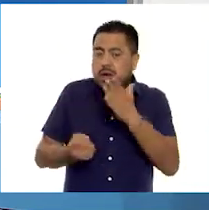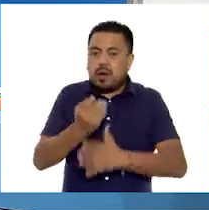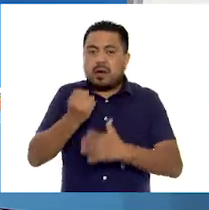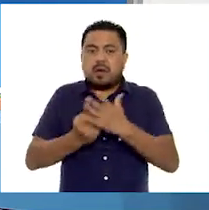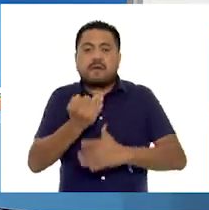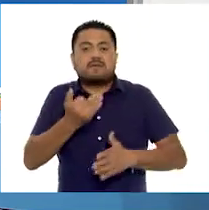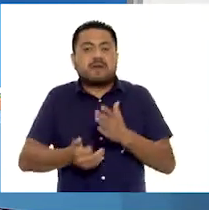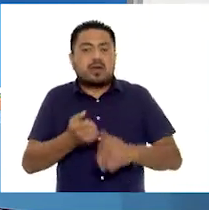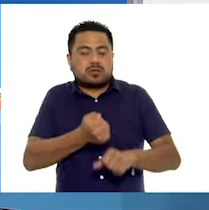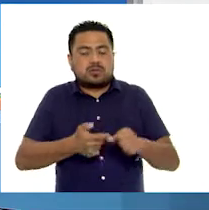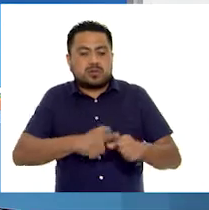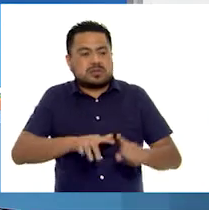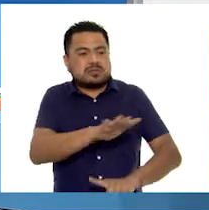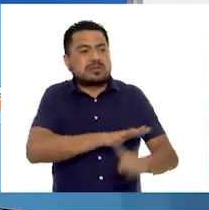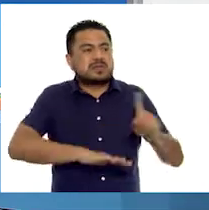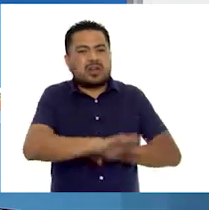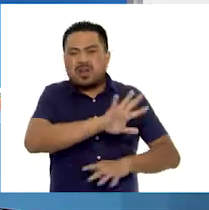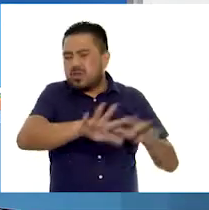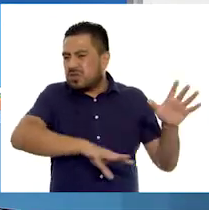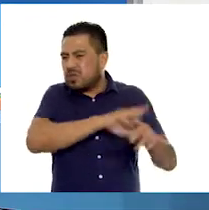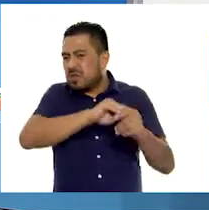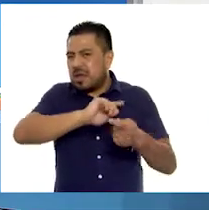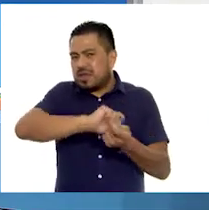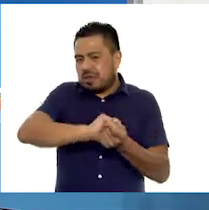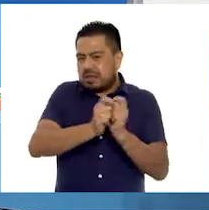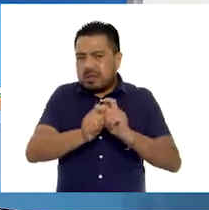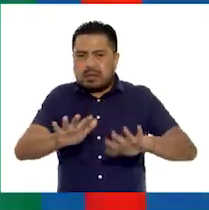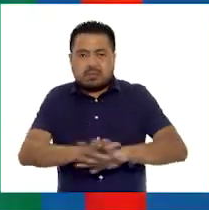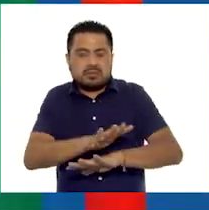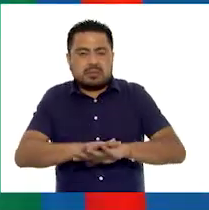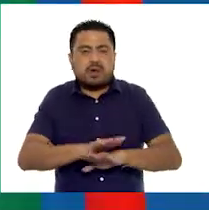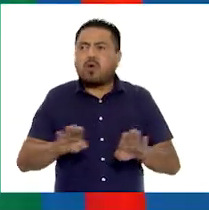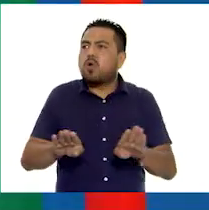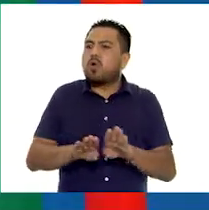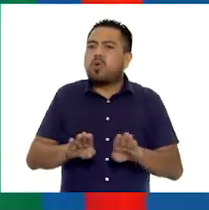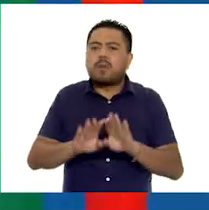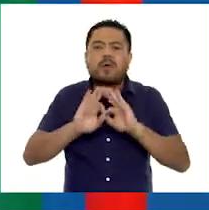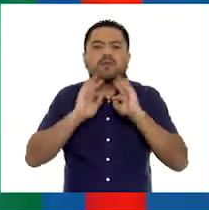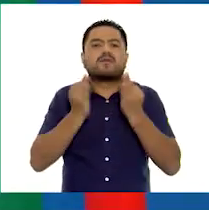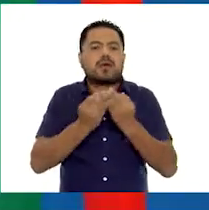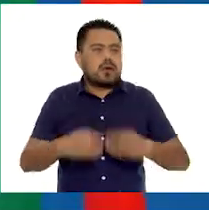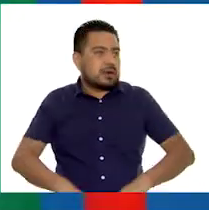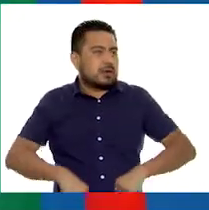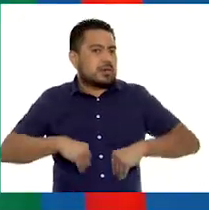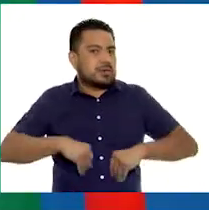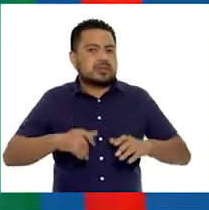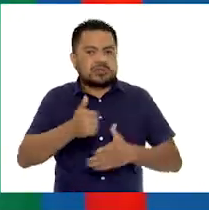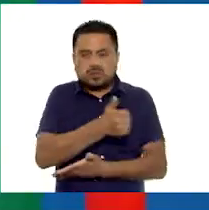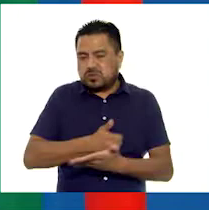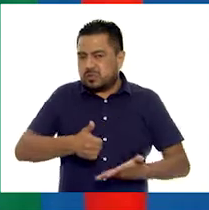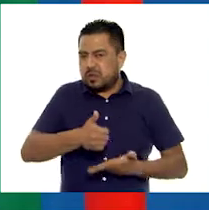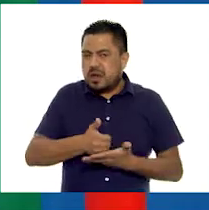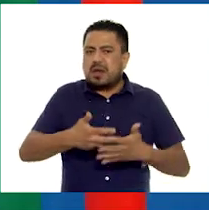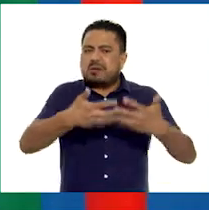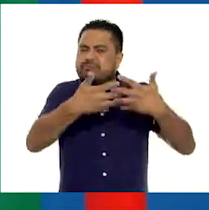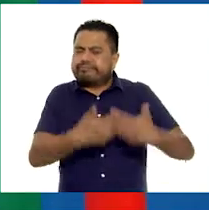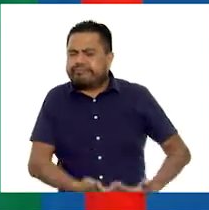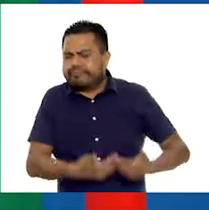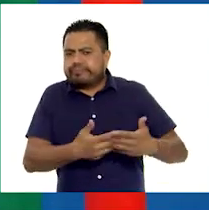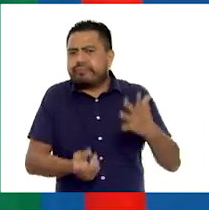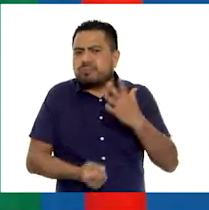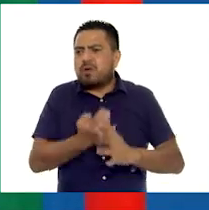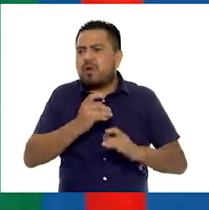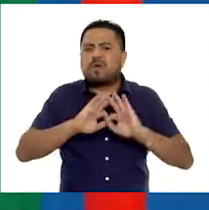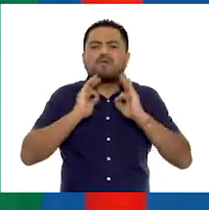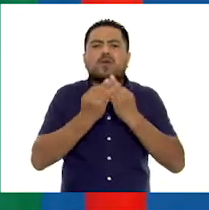sociales que eran fruto de todas estas transformaciones como la forma de vida urbana la industria las nuevas